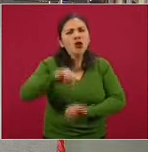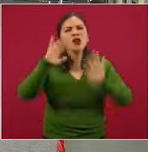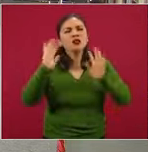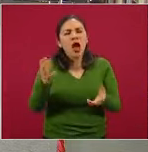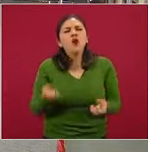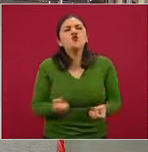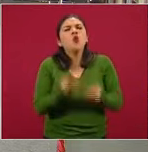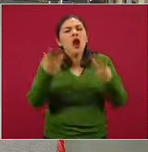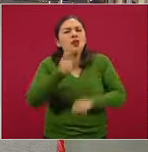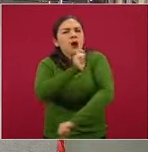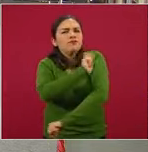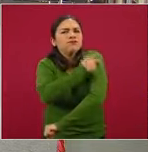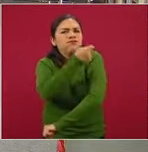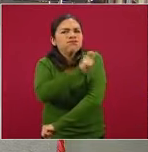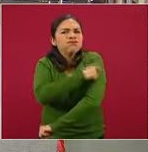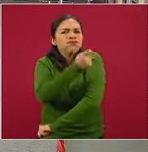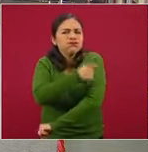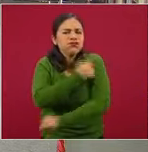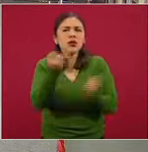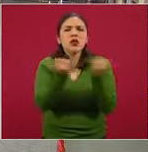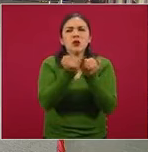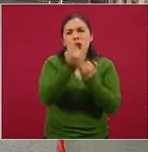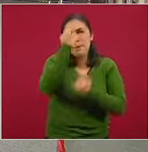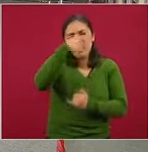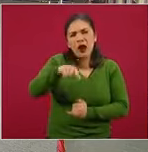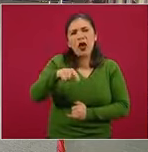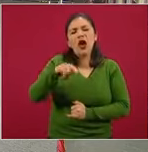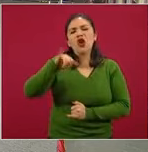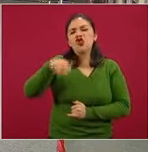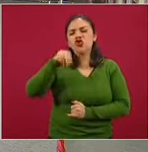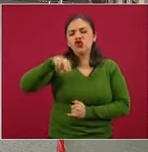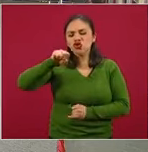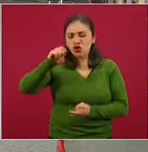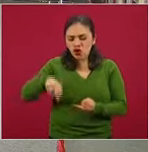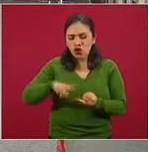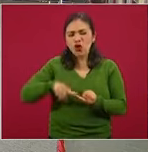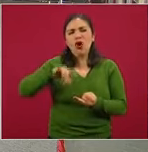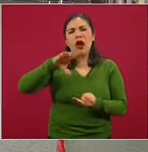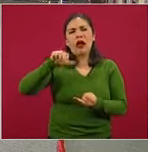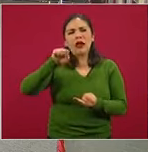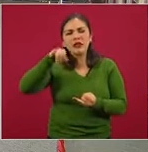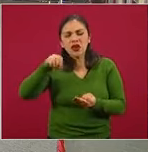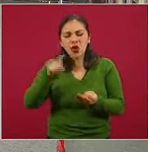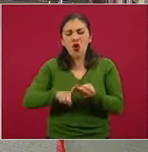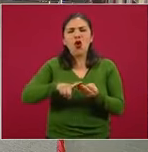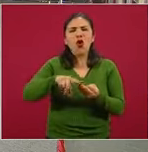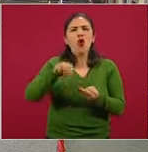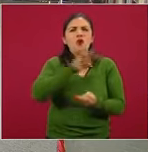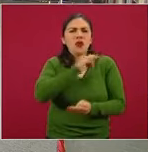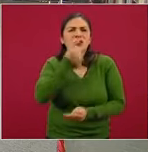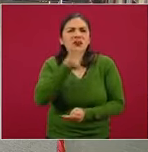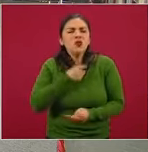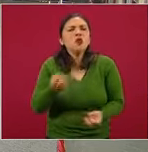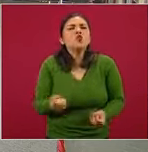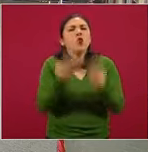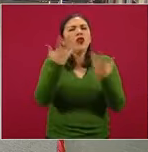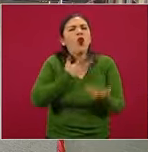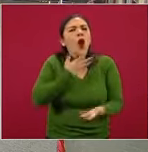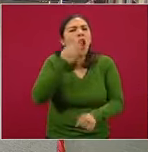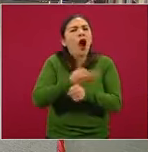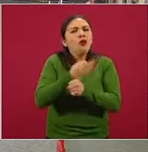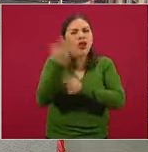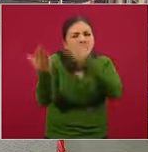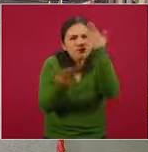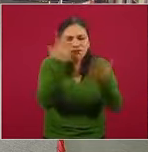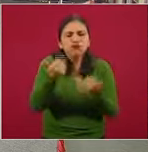de vacunas, incluyendo la de CanSino, la de Johnson, la de Junten, si tuviera el dato, por favor, existen actualmente,